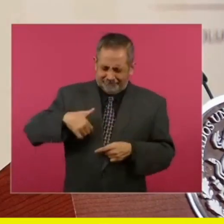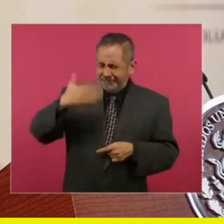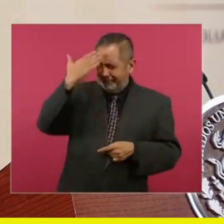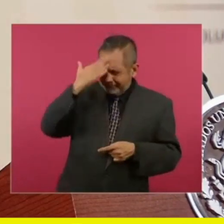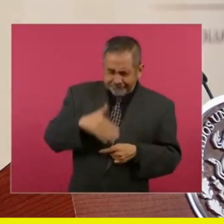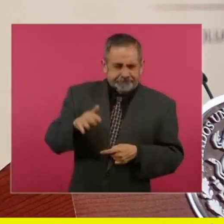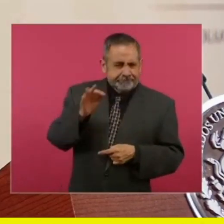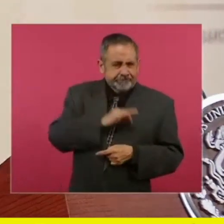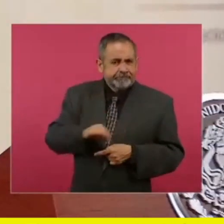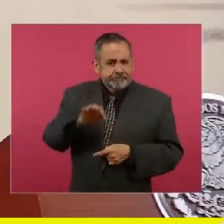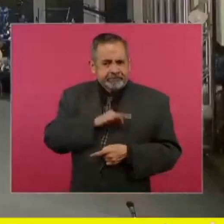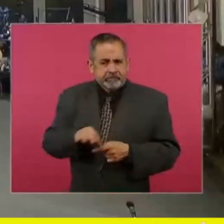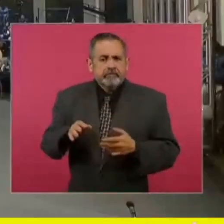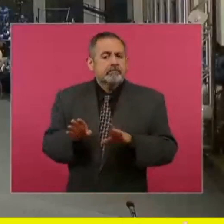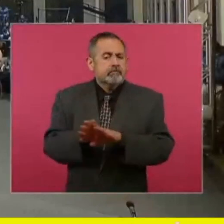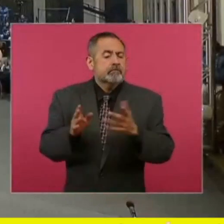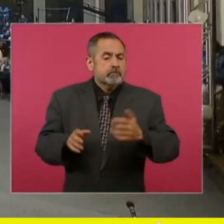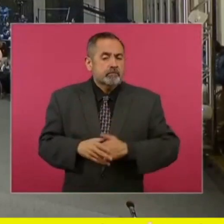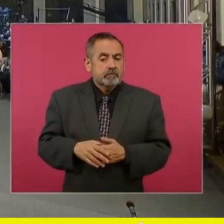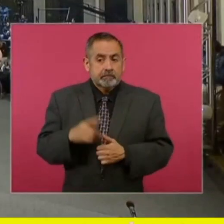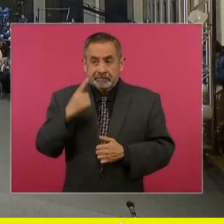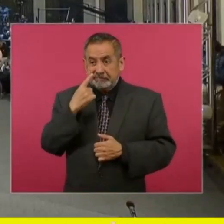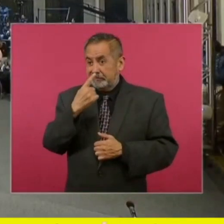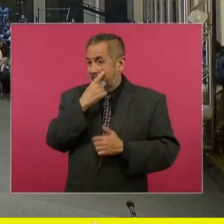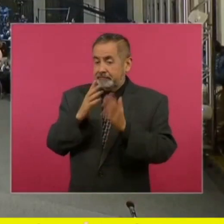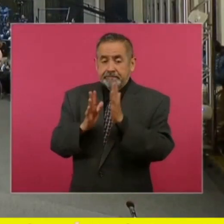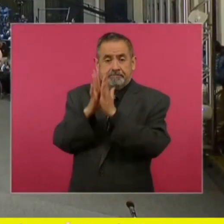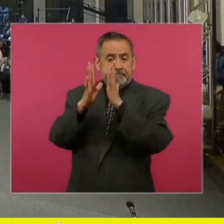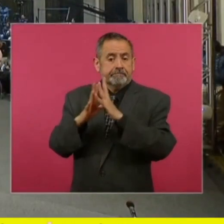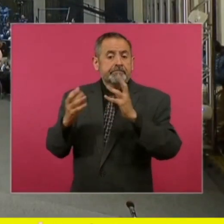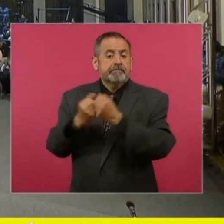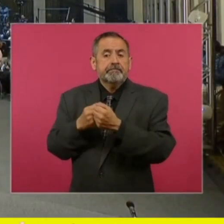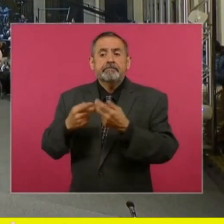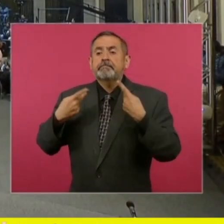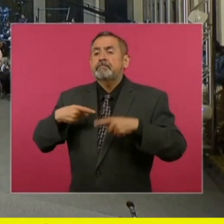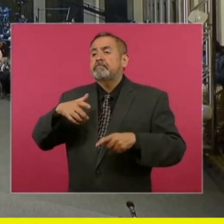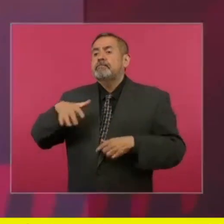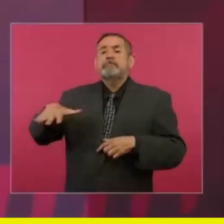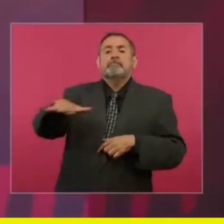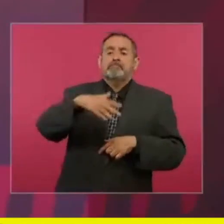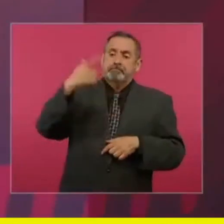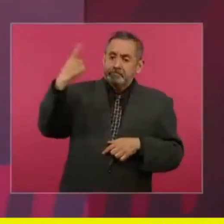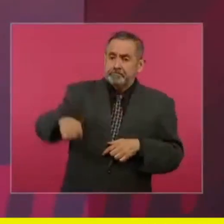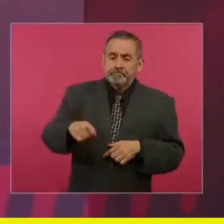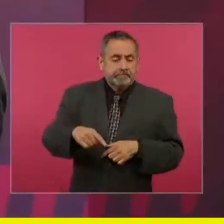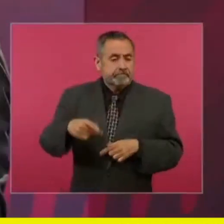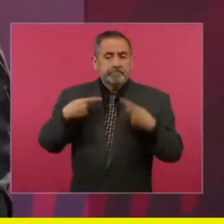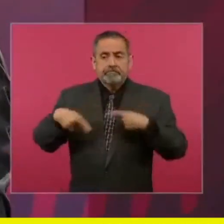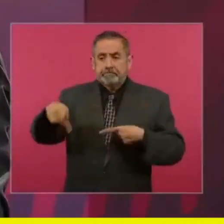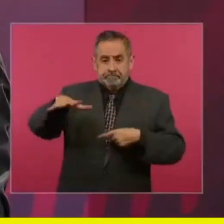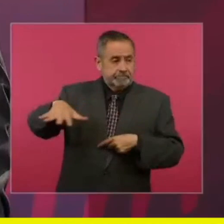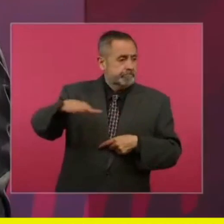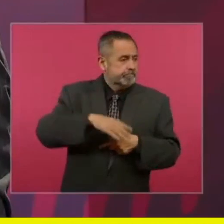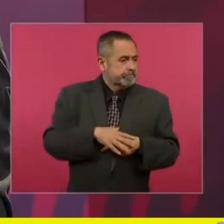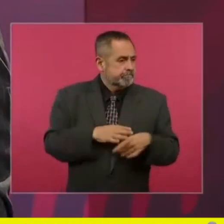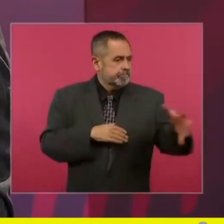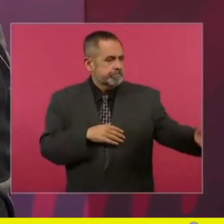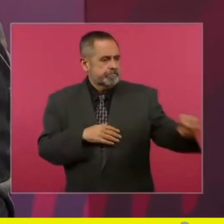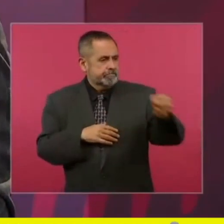es que en la democracia el pueblo manda el pueblo pone el pueblo quita